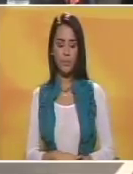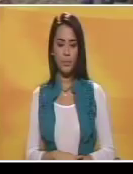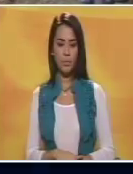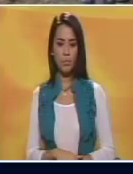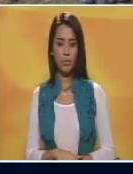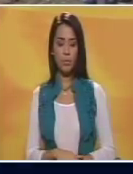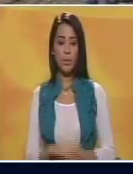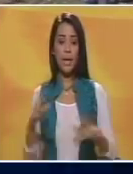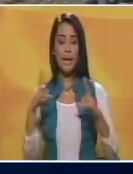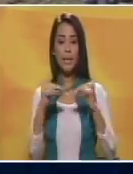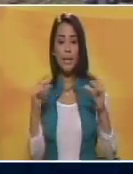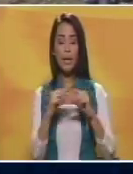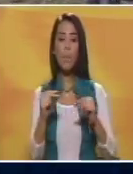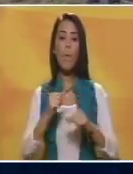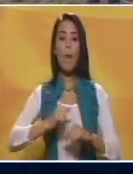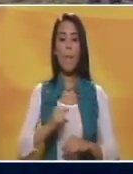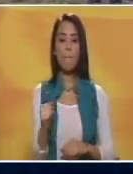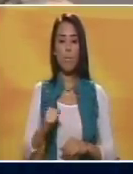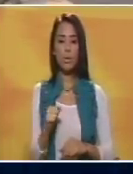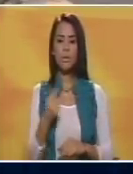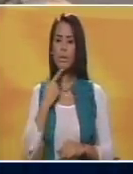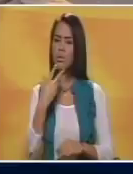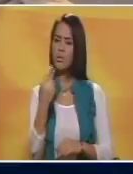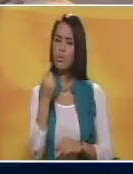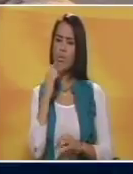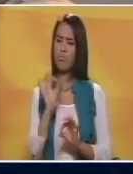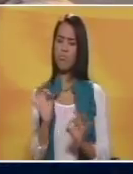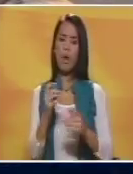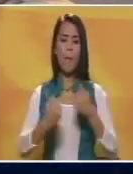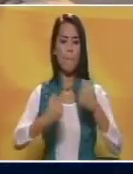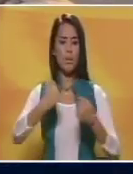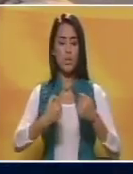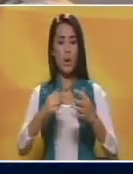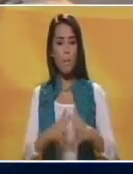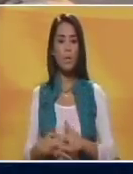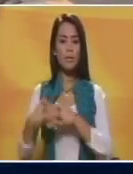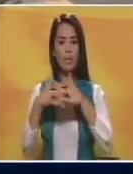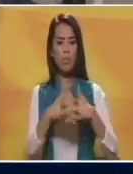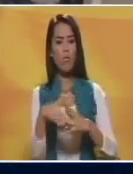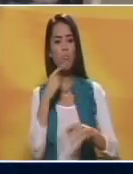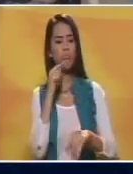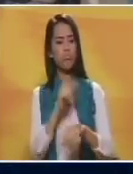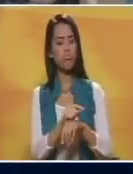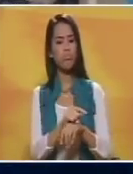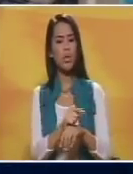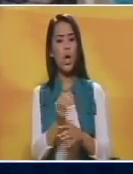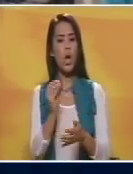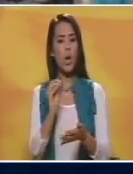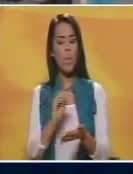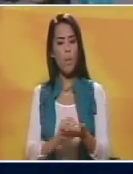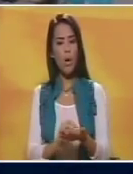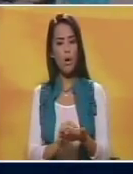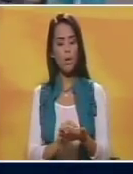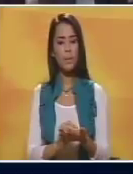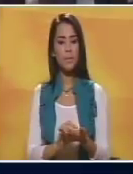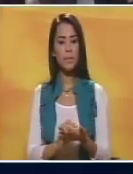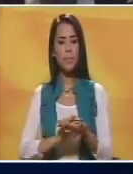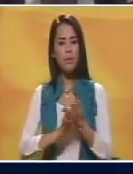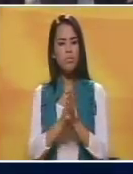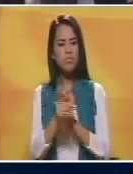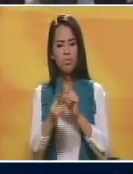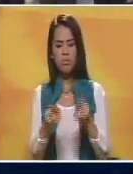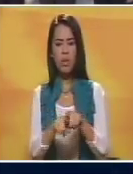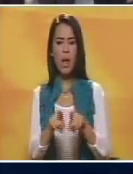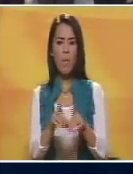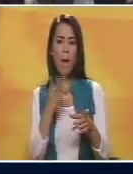En Nicaragua, la policía negó haber usado vehículos donados por Estados Unidos que reclama la devolución para reprimir